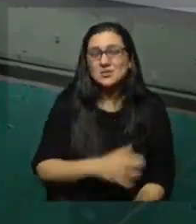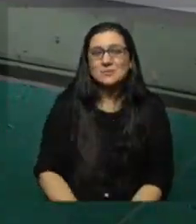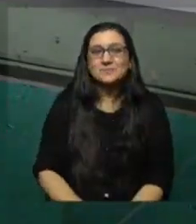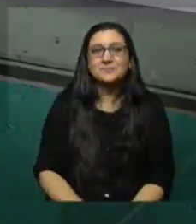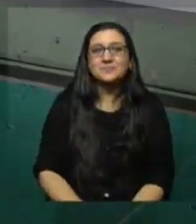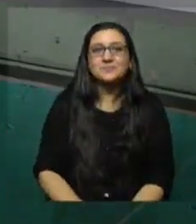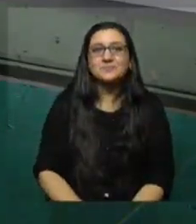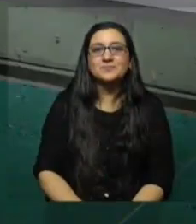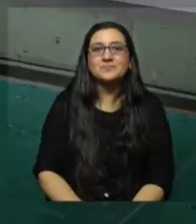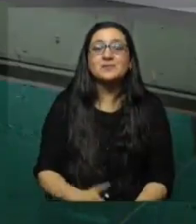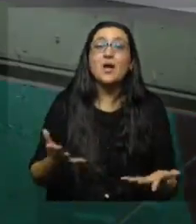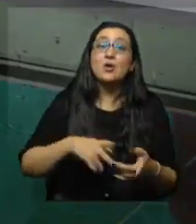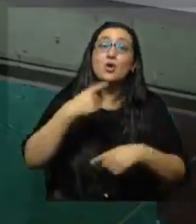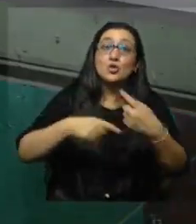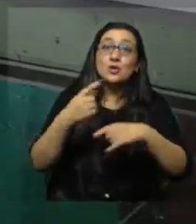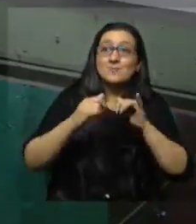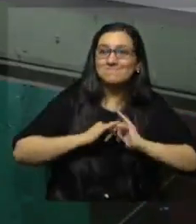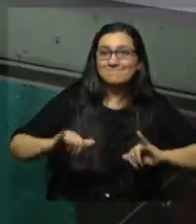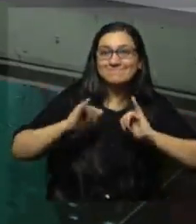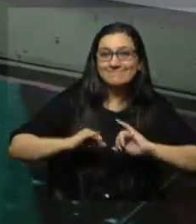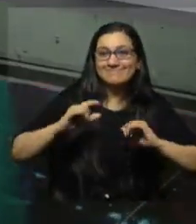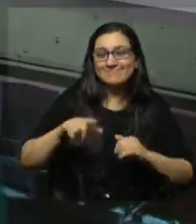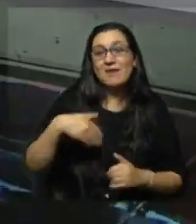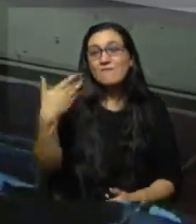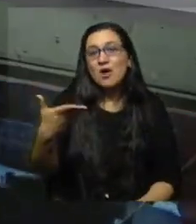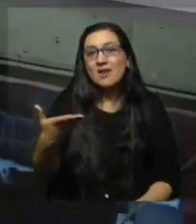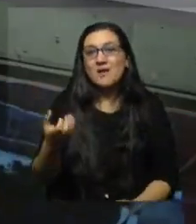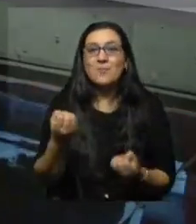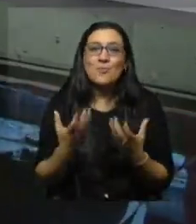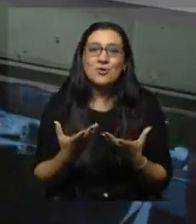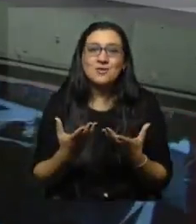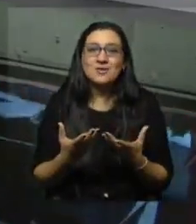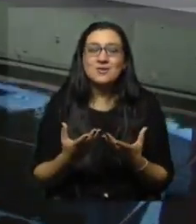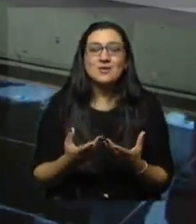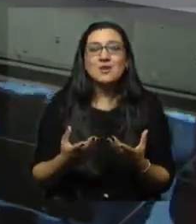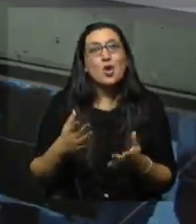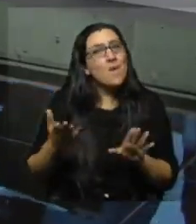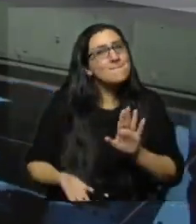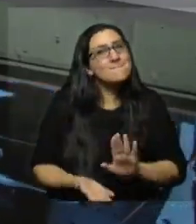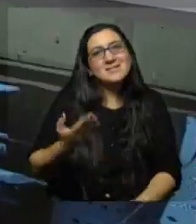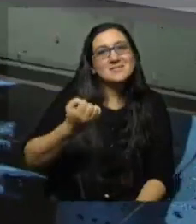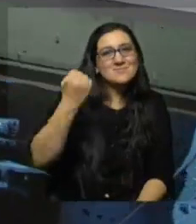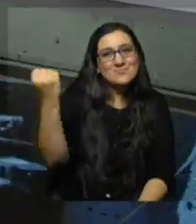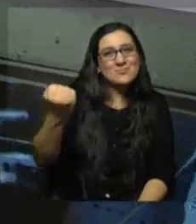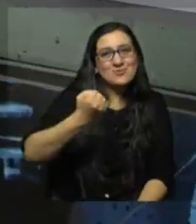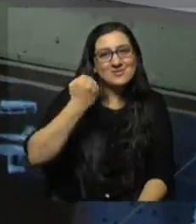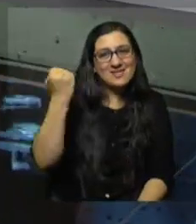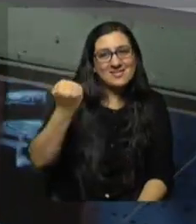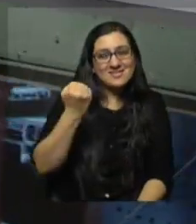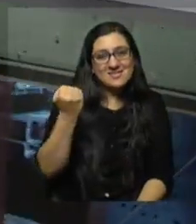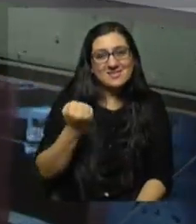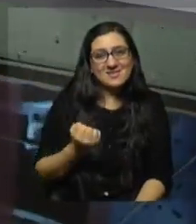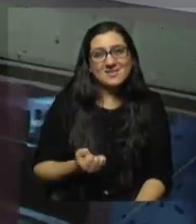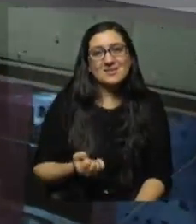y ahora seguimos de recorrida, ¿no? En exteriores, que me parece que afuera está transcurriendo lo más importante, ¿no? Sí, me